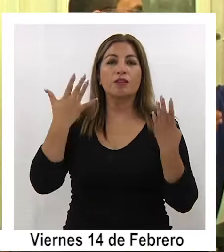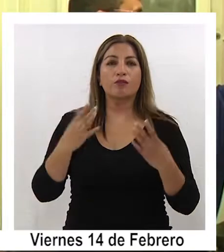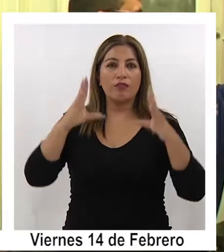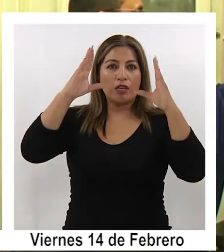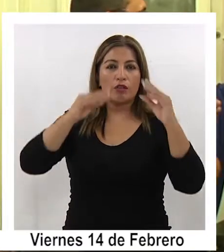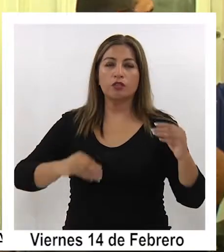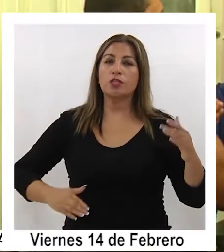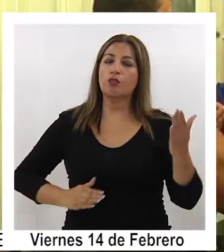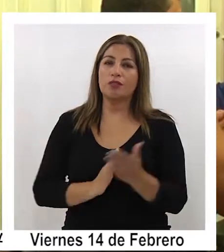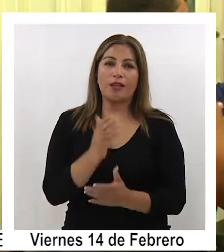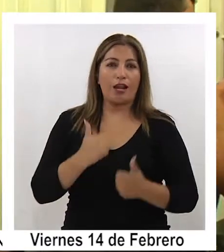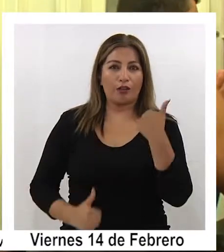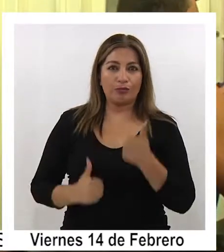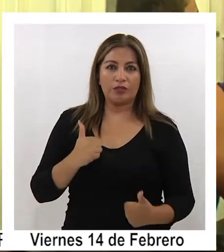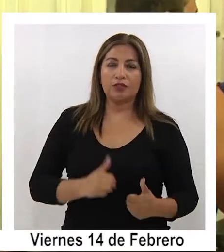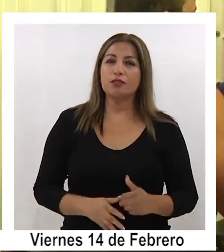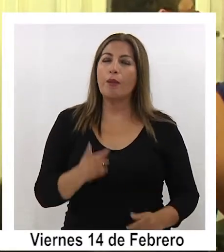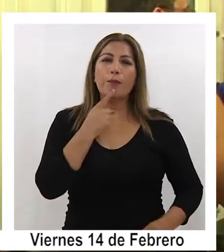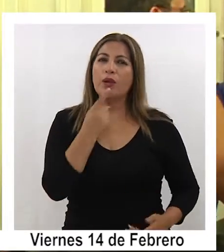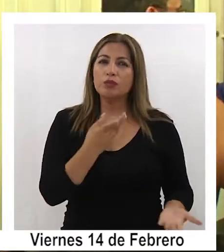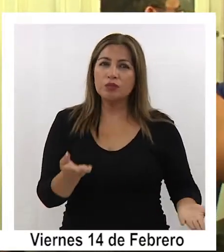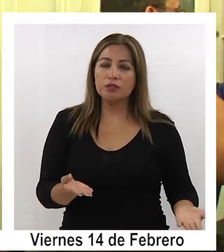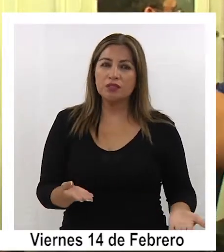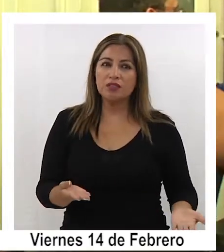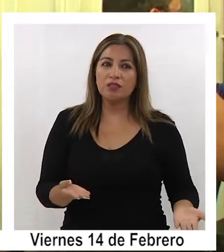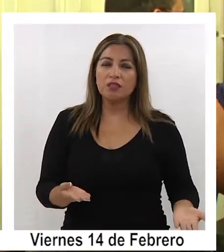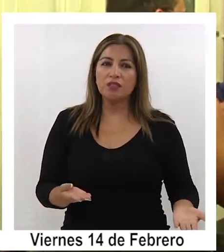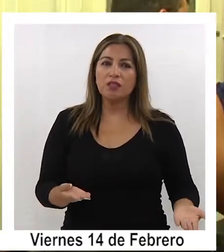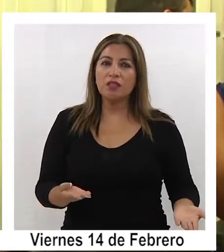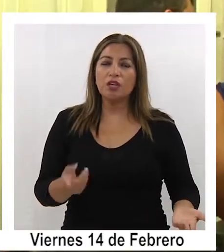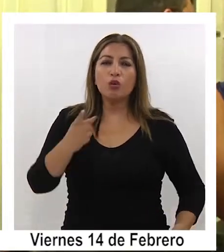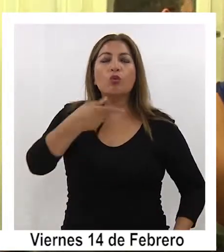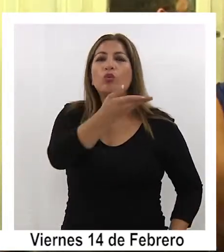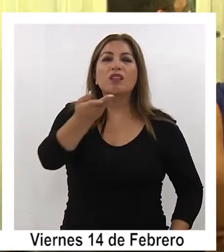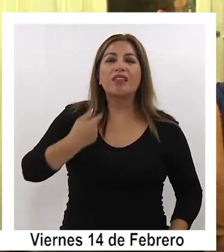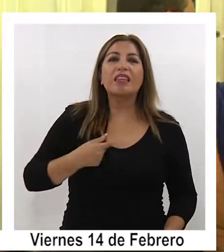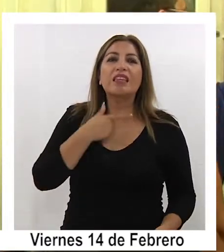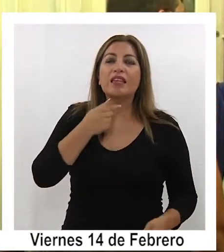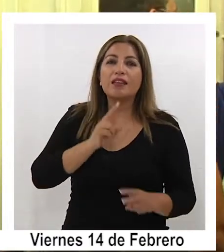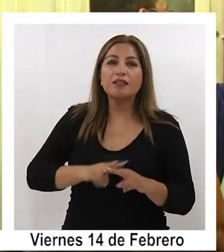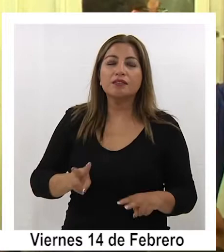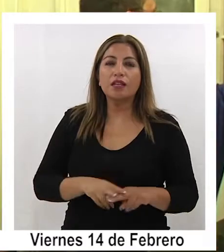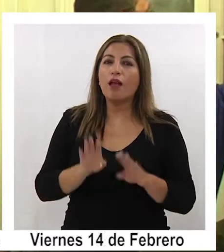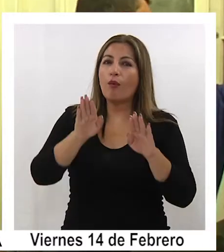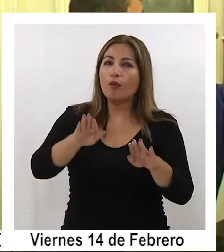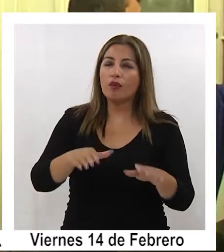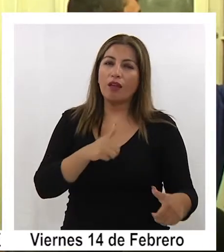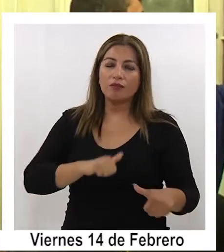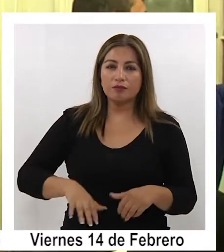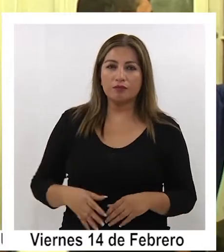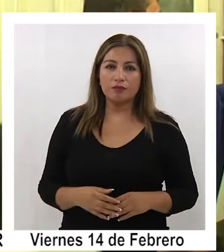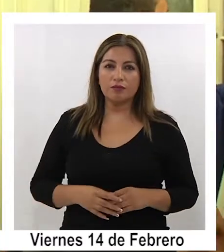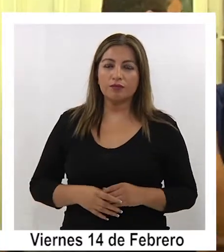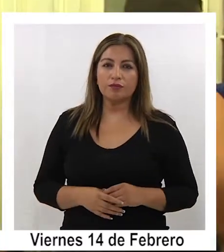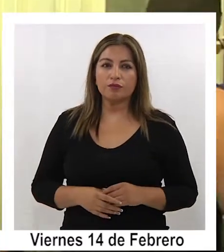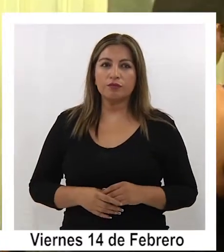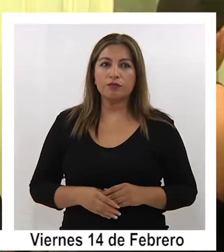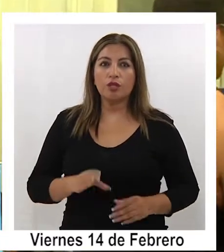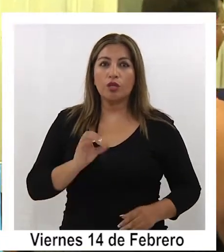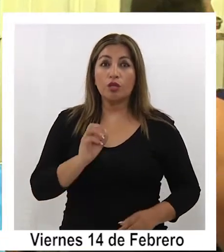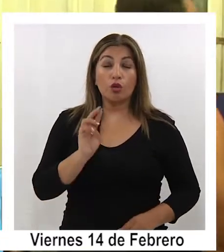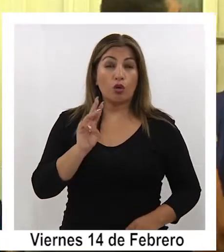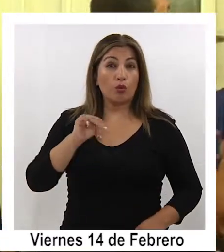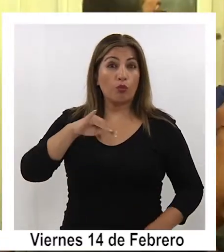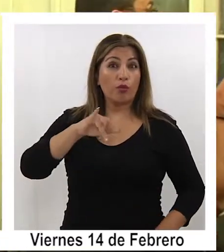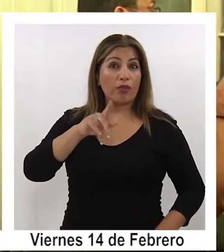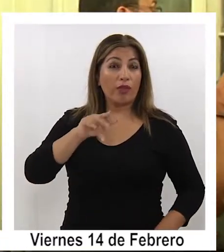de las 21 horas empezar la competencia. ¿Qué busca la Cormudepi al apoyar este tipo de eventos? Lo